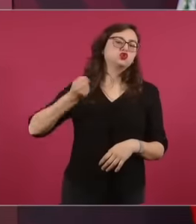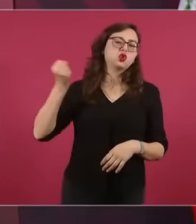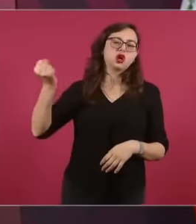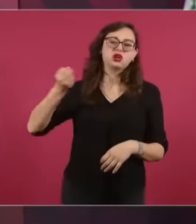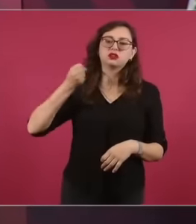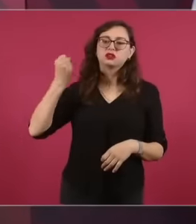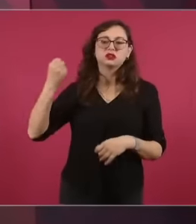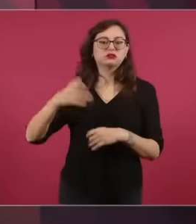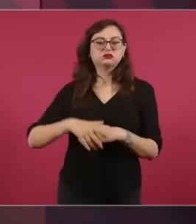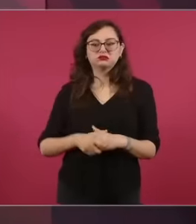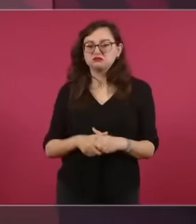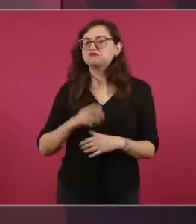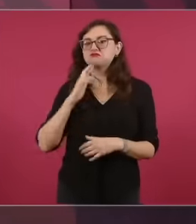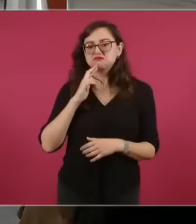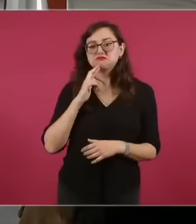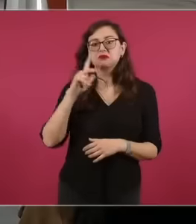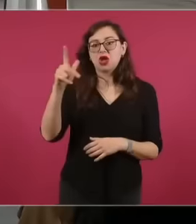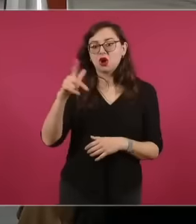van